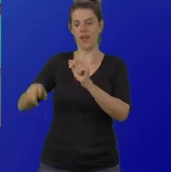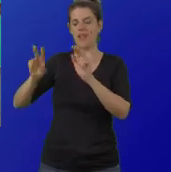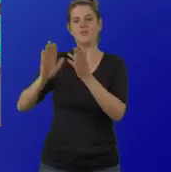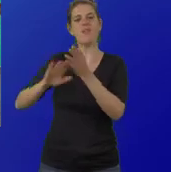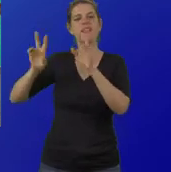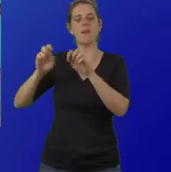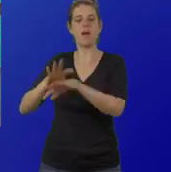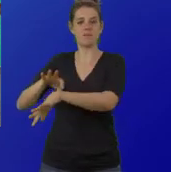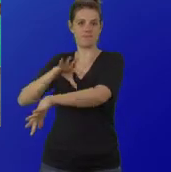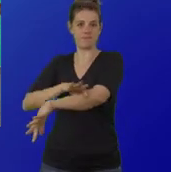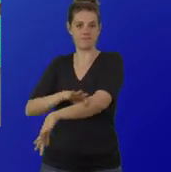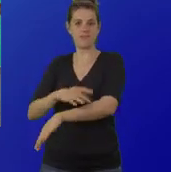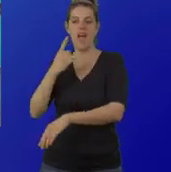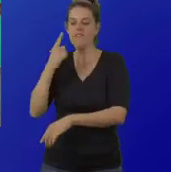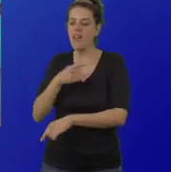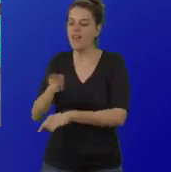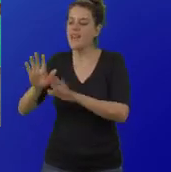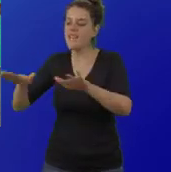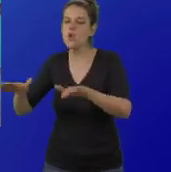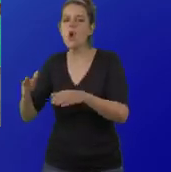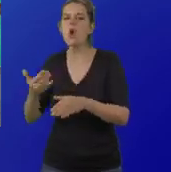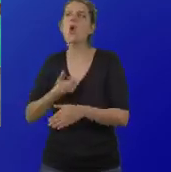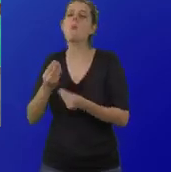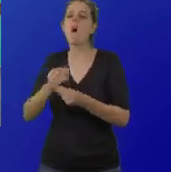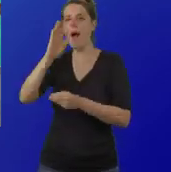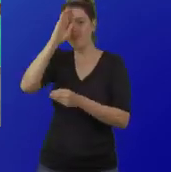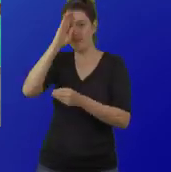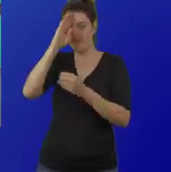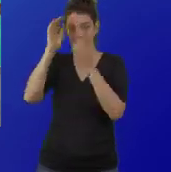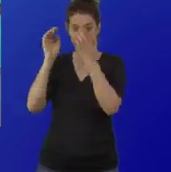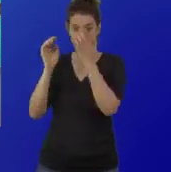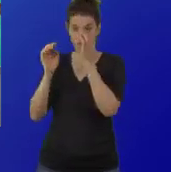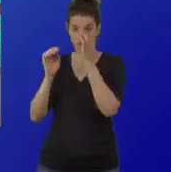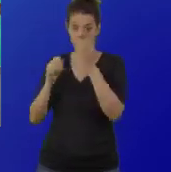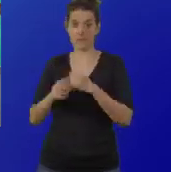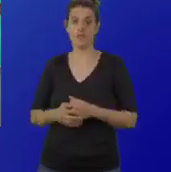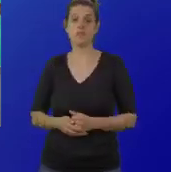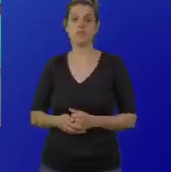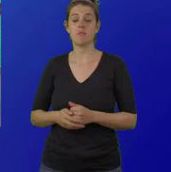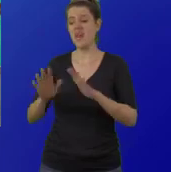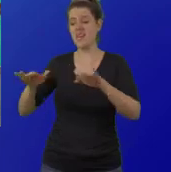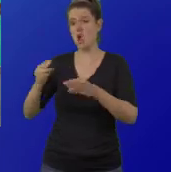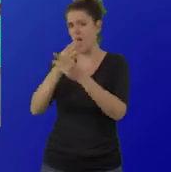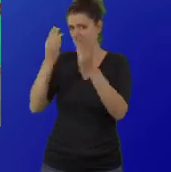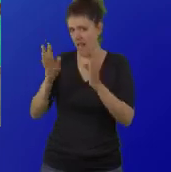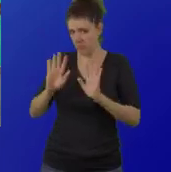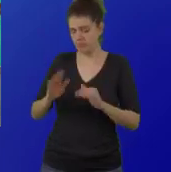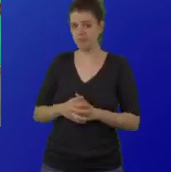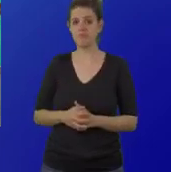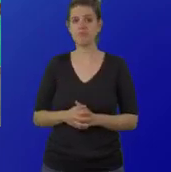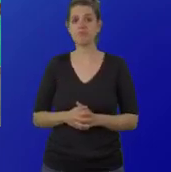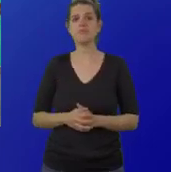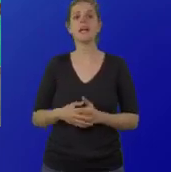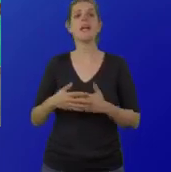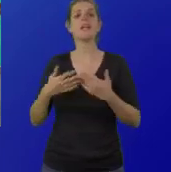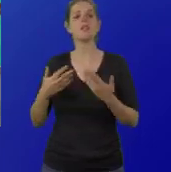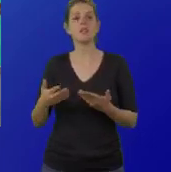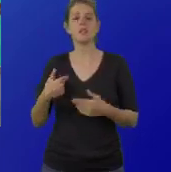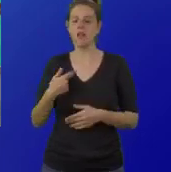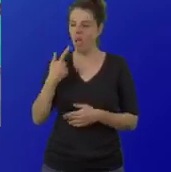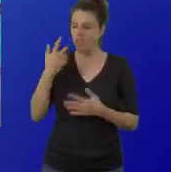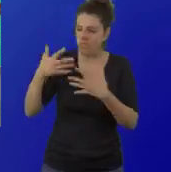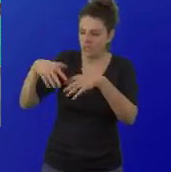inicial. ¿De qué manera aprenden los niños? Y los niños en general, ¿verdad? Y nos encontramos con una variedad